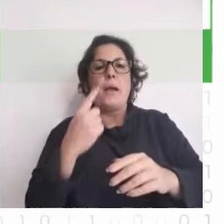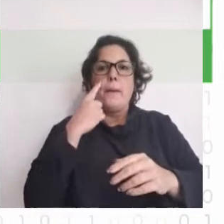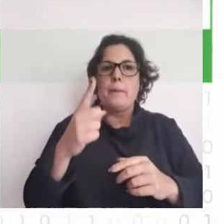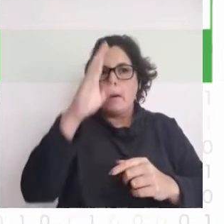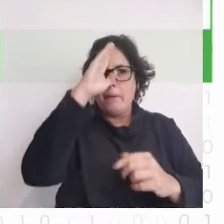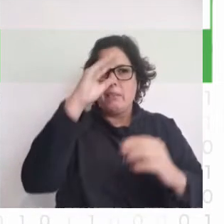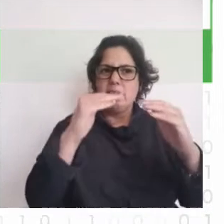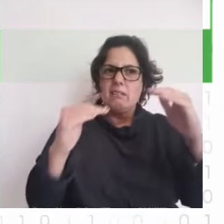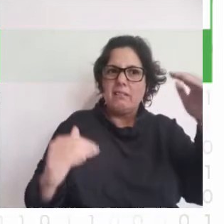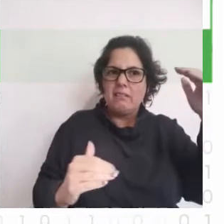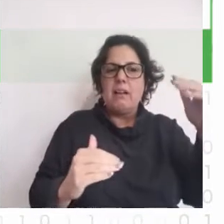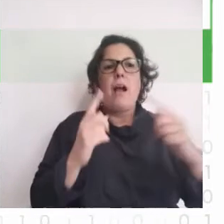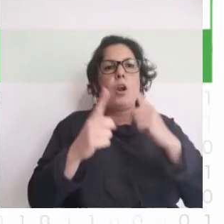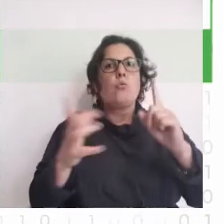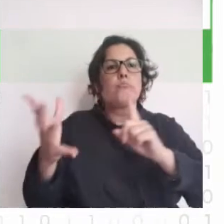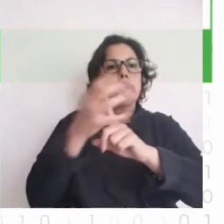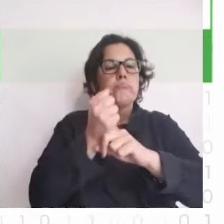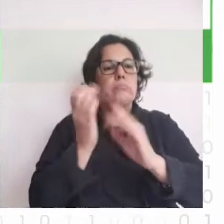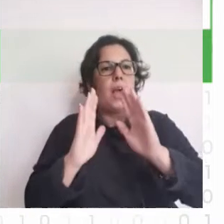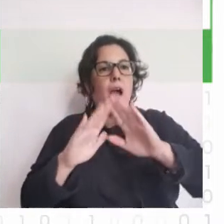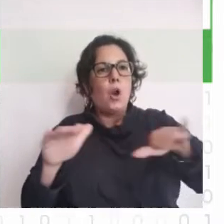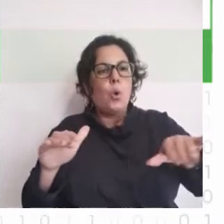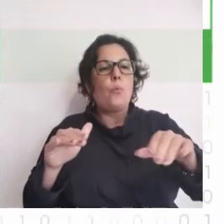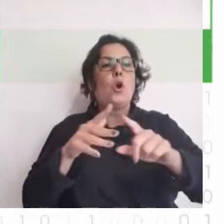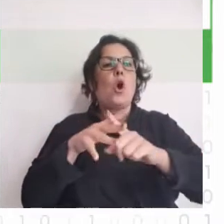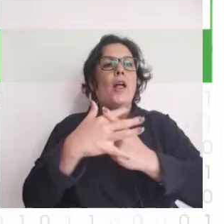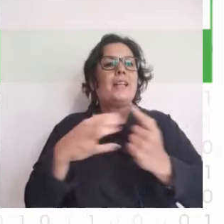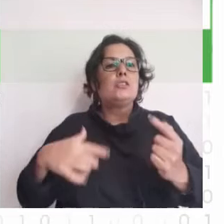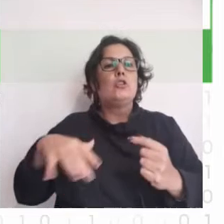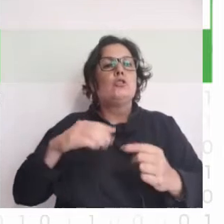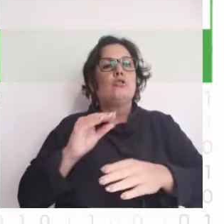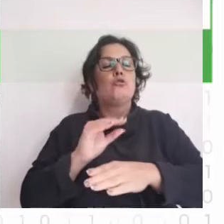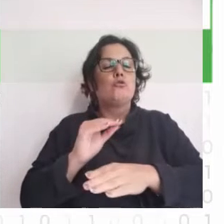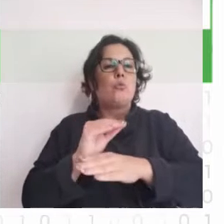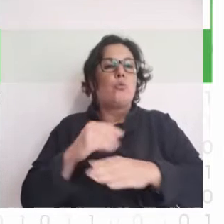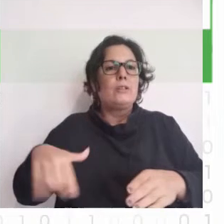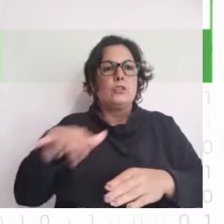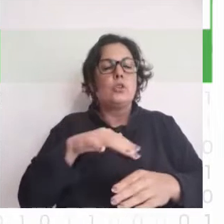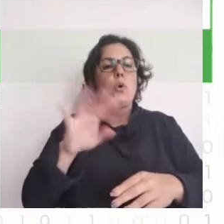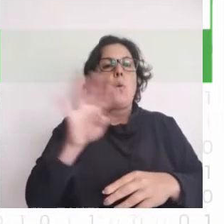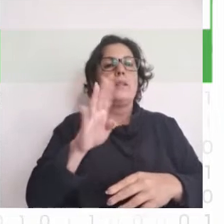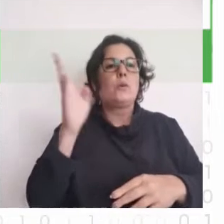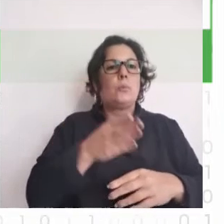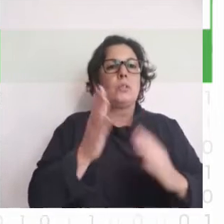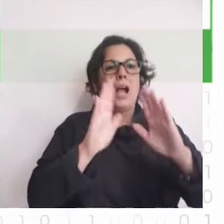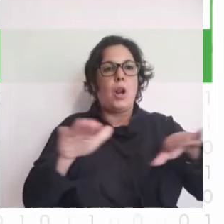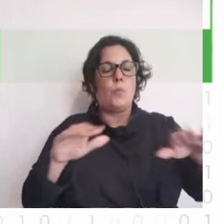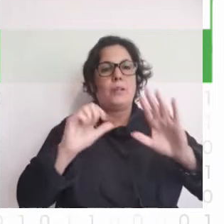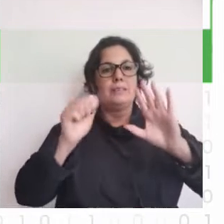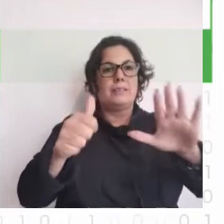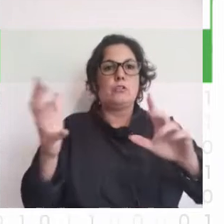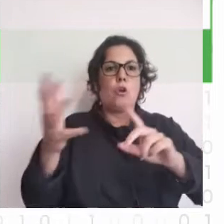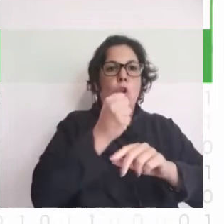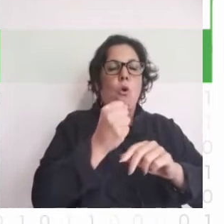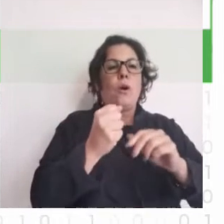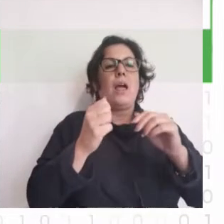aprendizajes alcanzados por los alumnos entre los contextos socioculturales. Mientras el 44% de los alumnos de sexto lograban el nivel